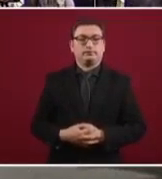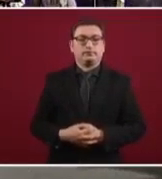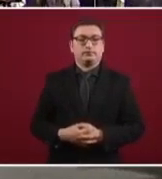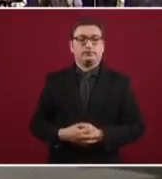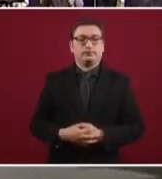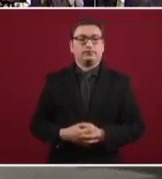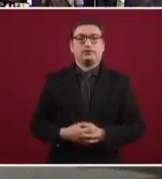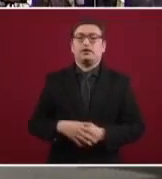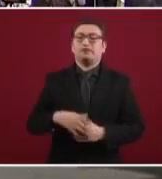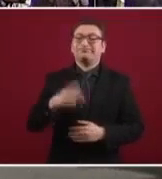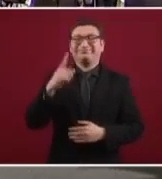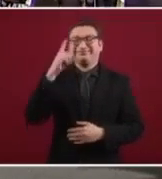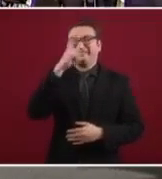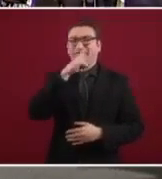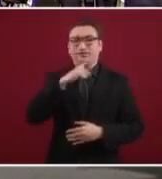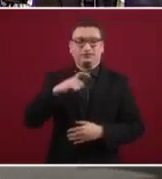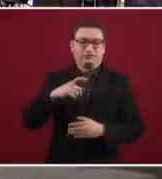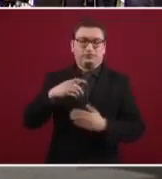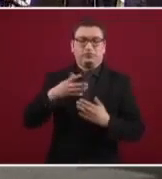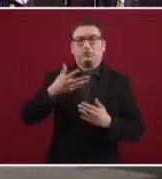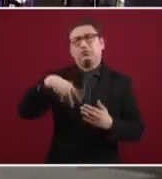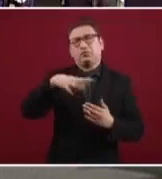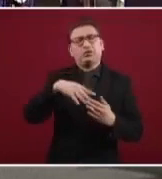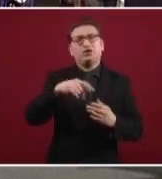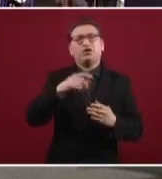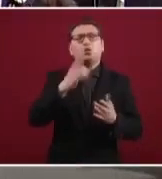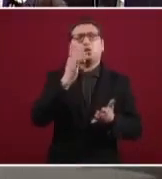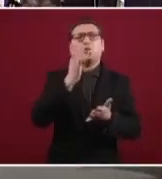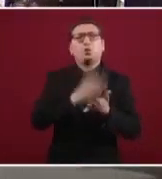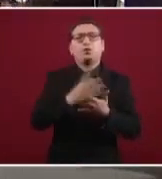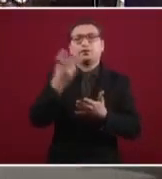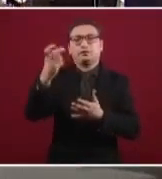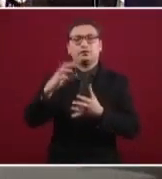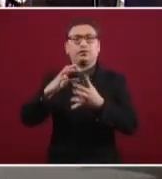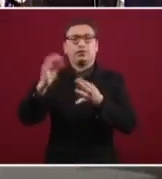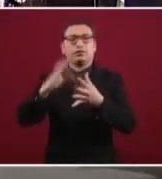difícil de conseguir. Nada más donde hace referencia.